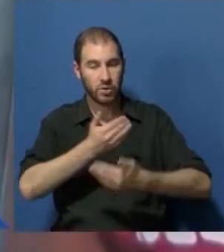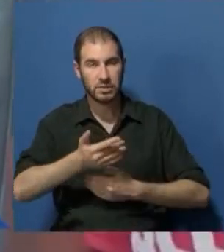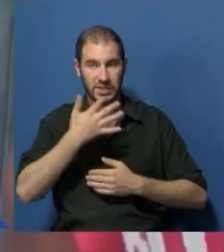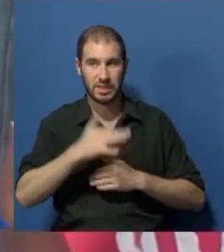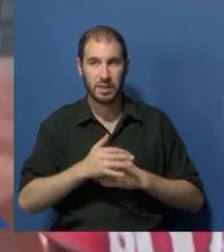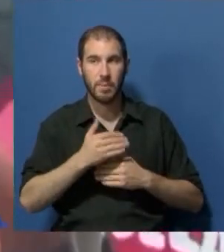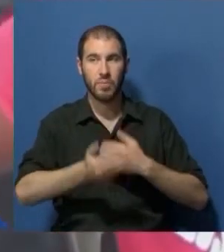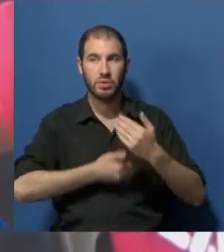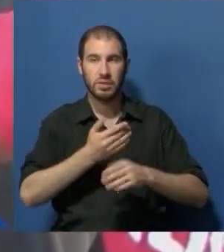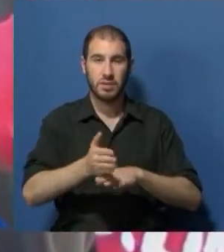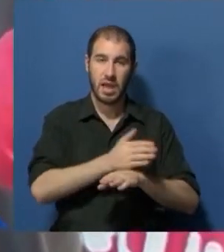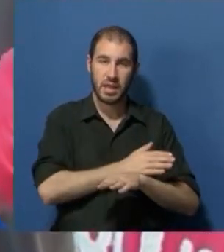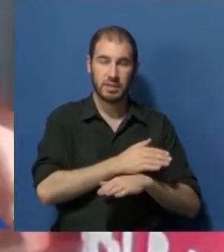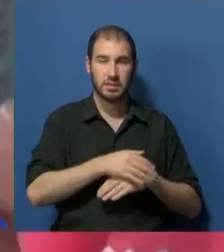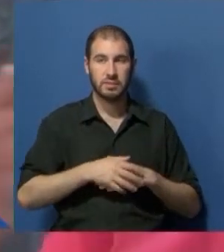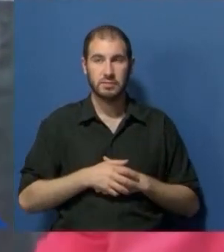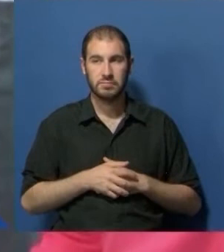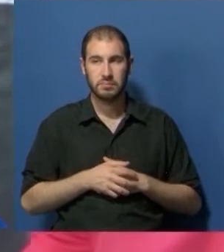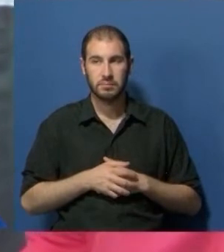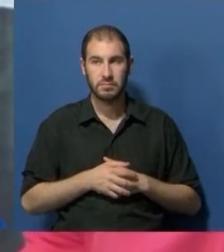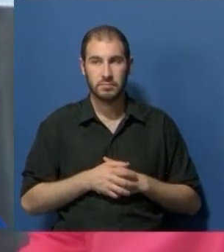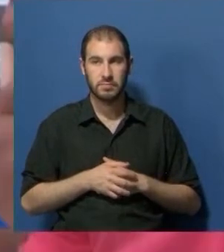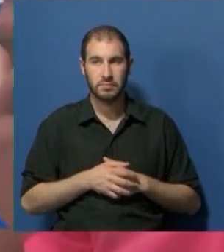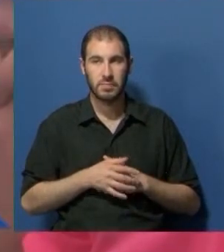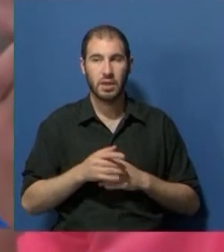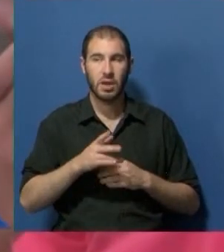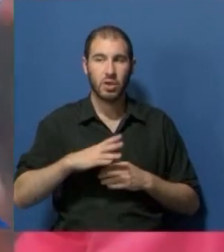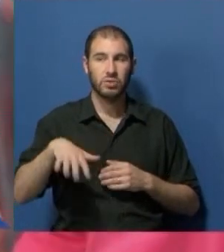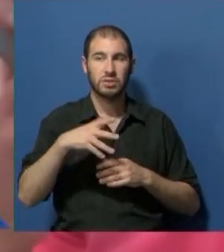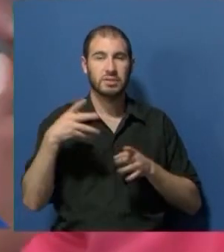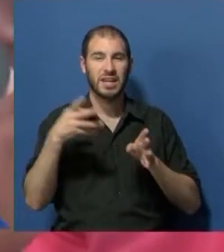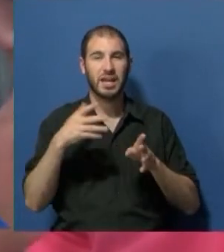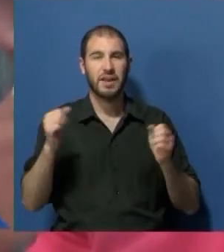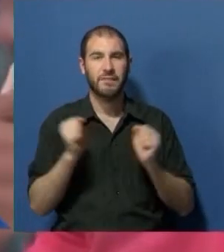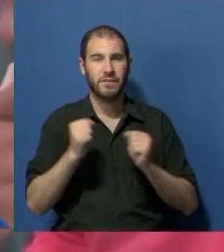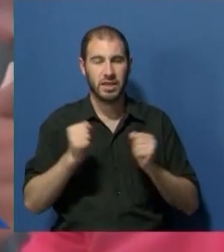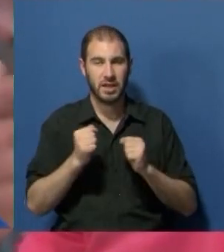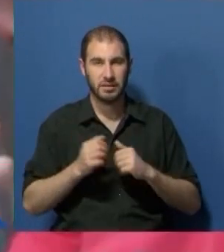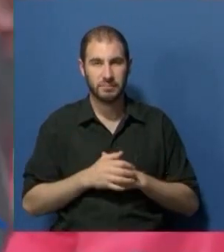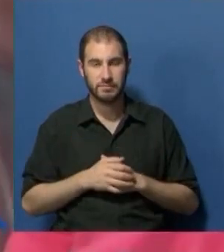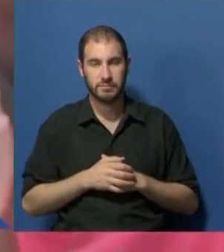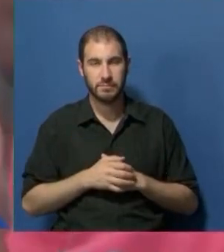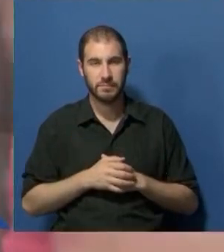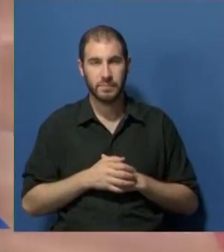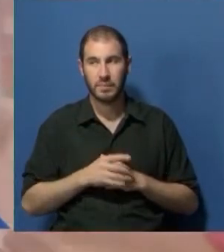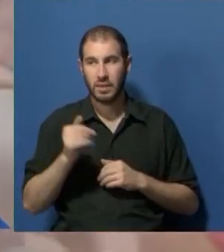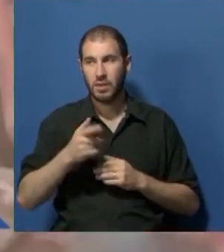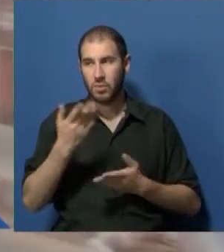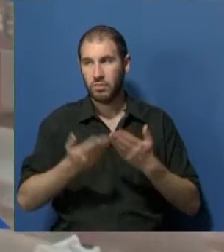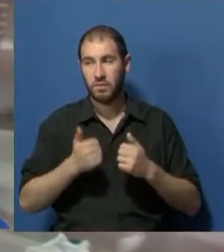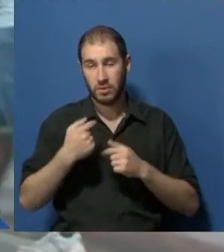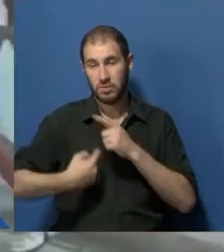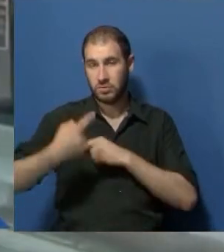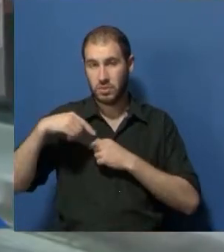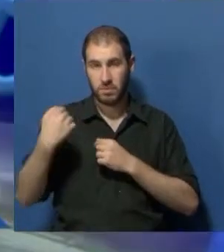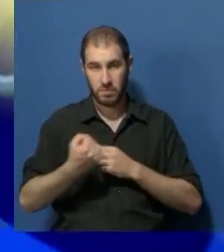El proceso anterior, donde hubo en el contexto de la Guerra Fría, claro, ¿no es cierto? Tiene su justificativo histórico